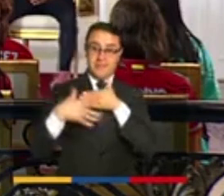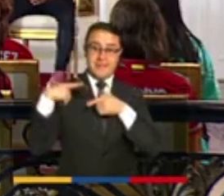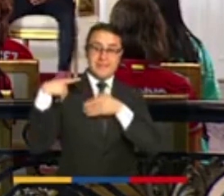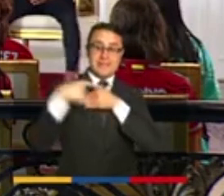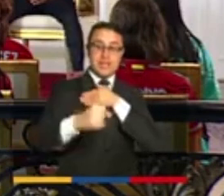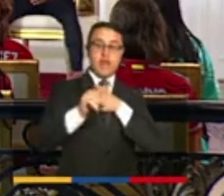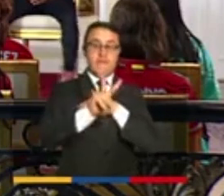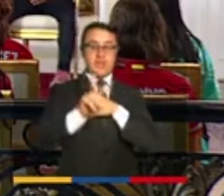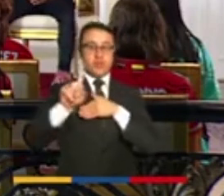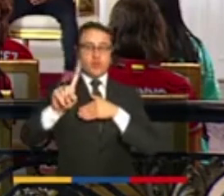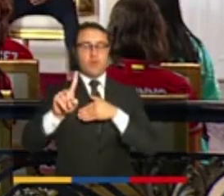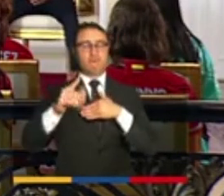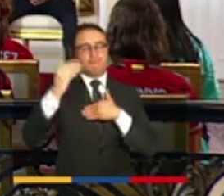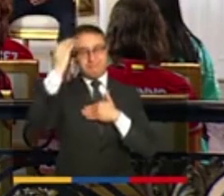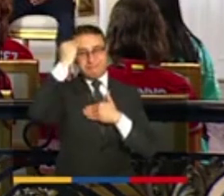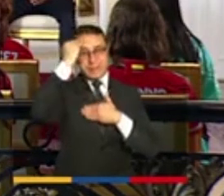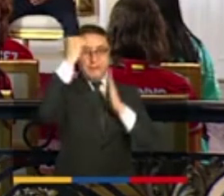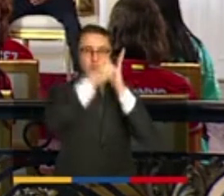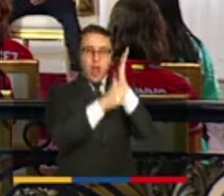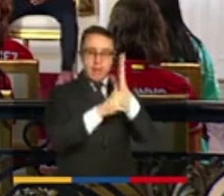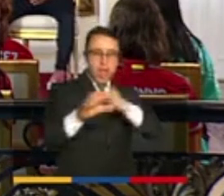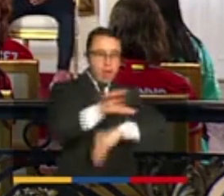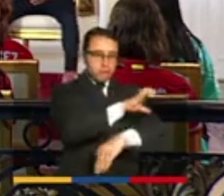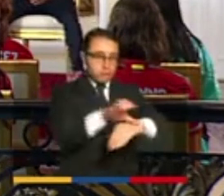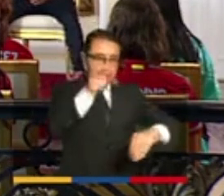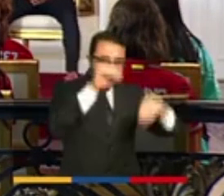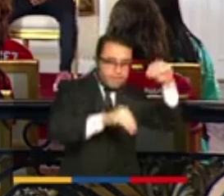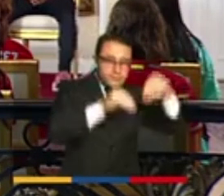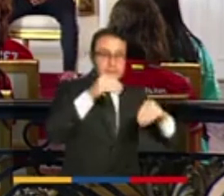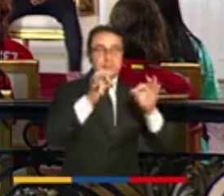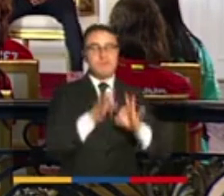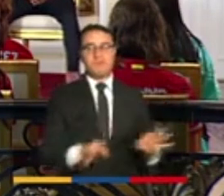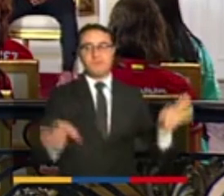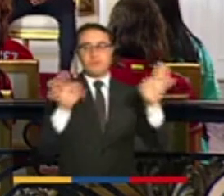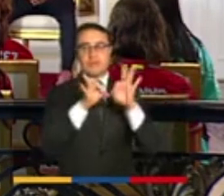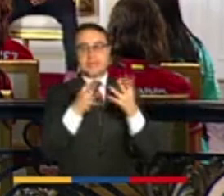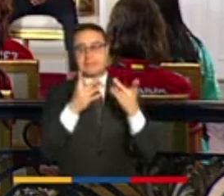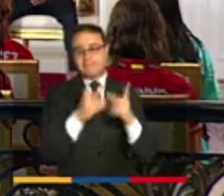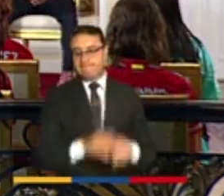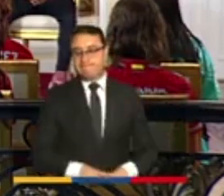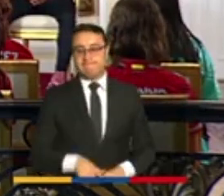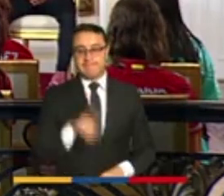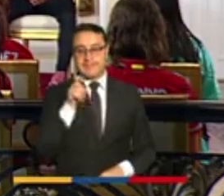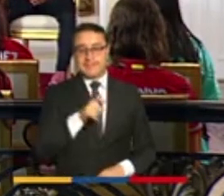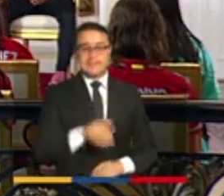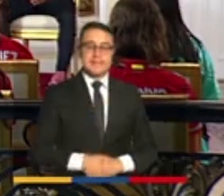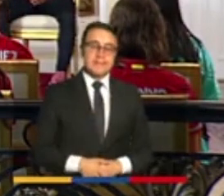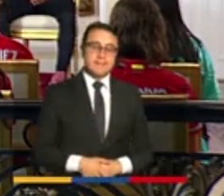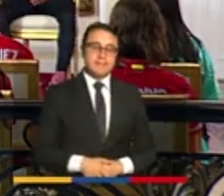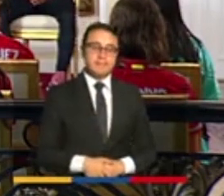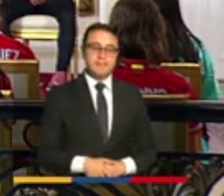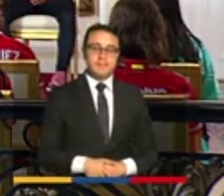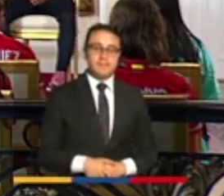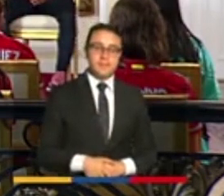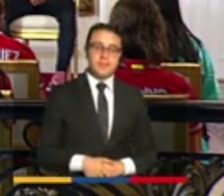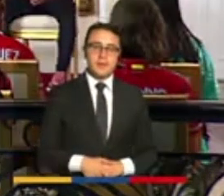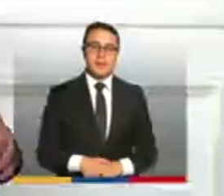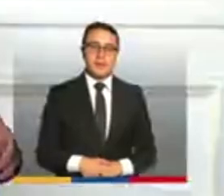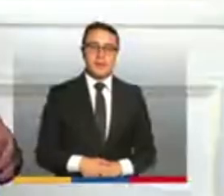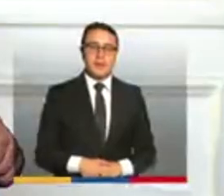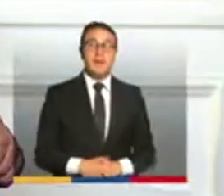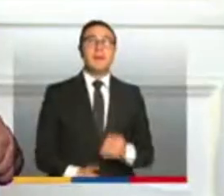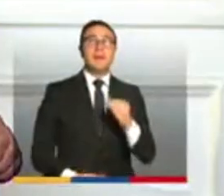programación se vuelve básica en todos los sectores de la existencia, y cómo